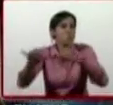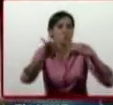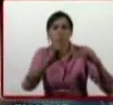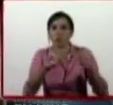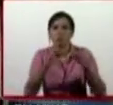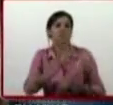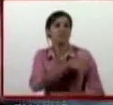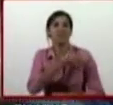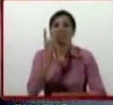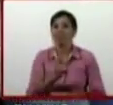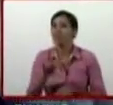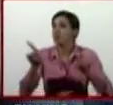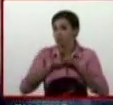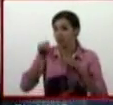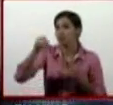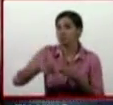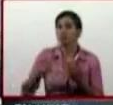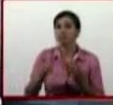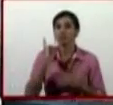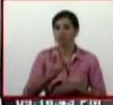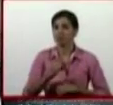país. Así debe ser.